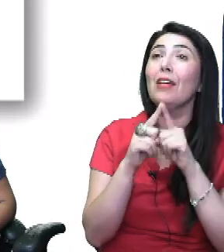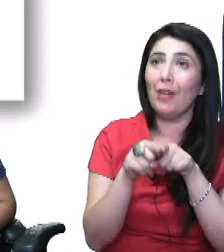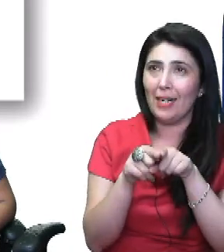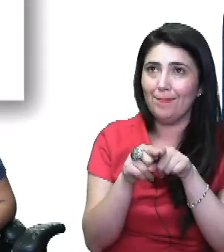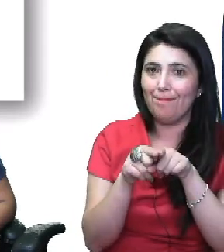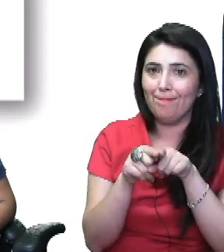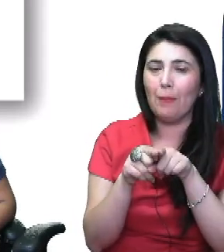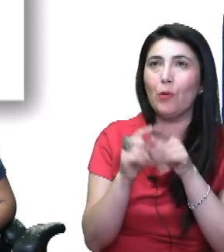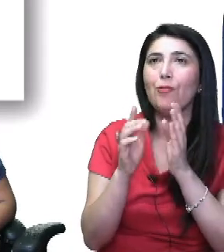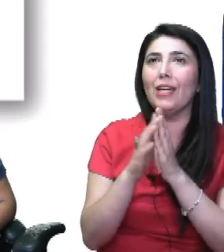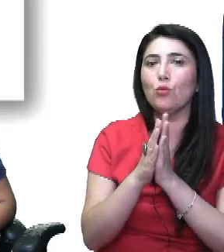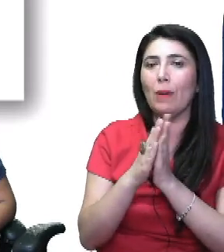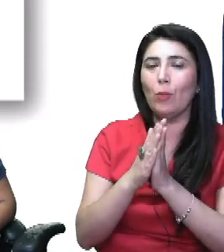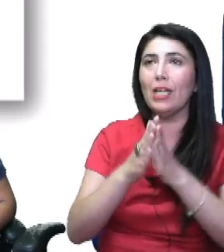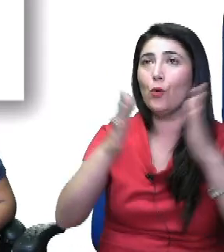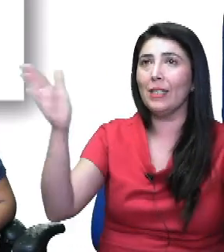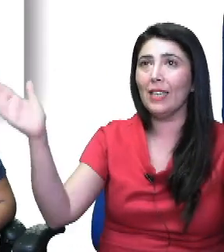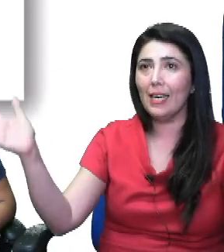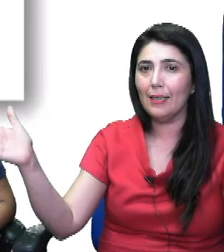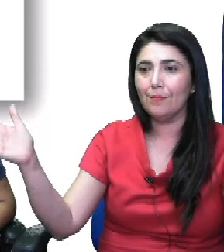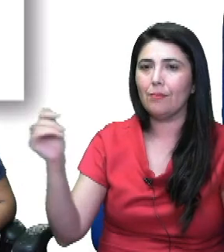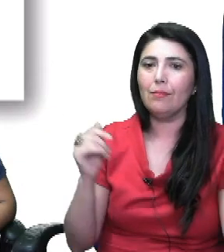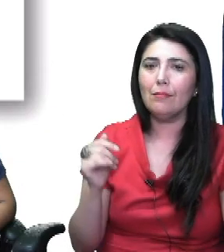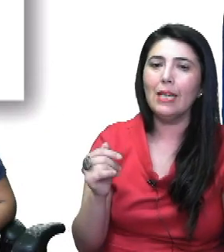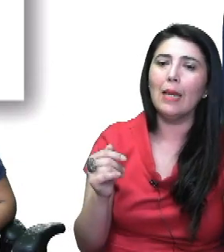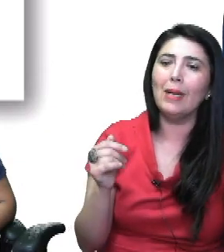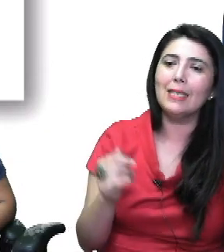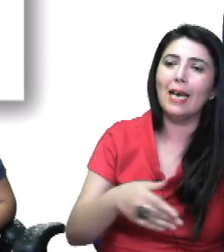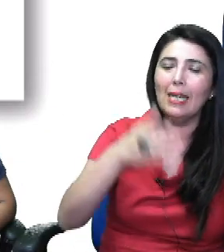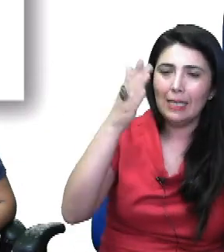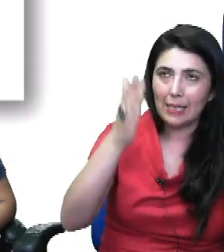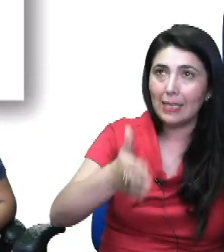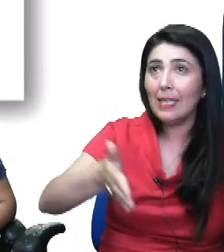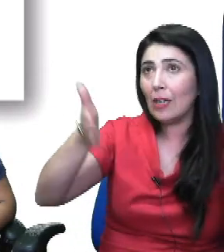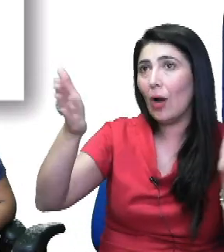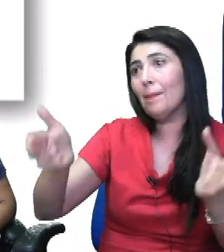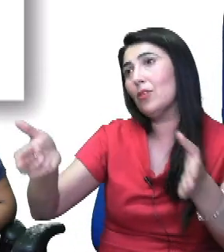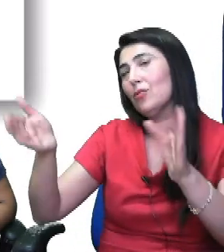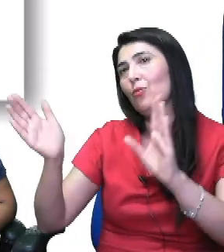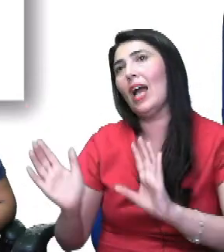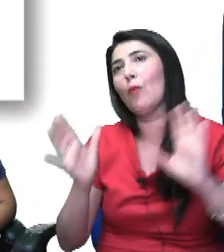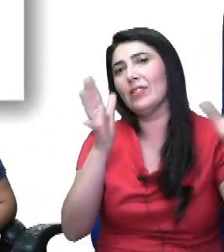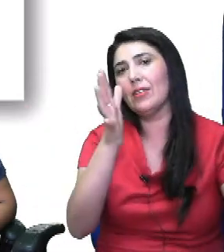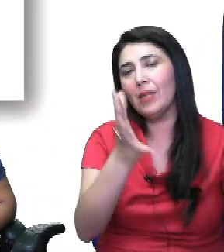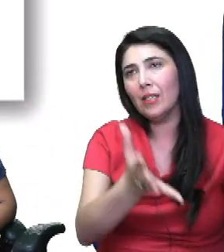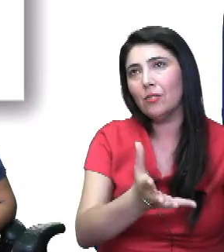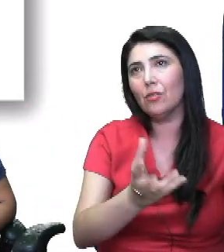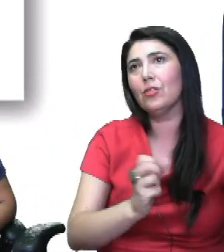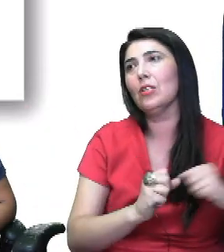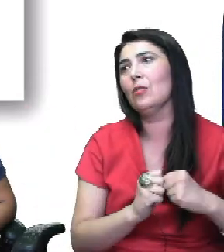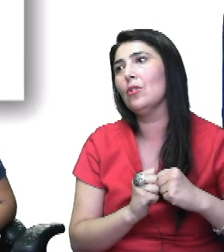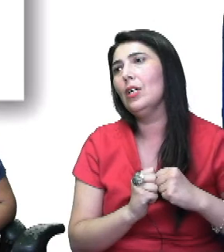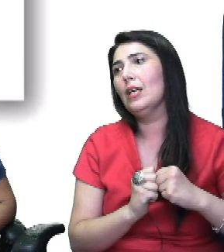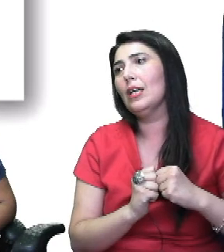Manual Esfera. El Manual Esfera es un manual de ayuda humanitaria que plantea distintos ámbitos. Uno es agua y